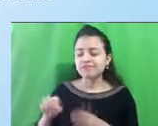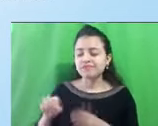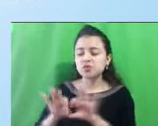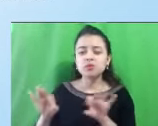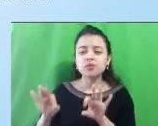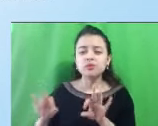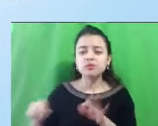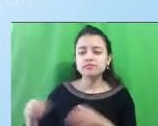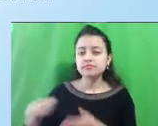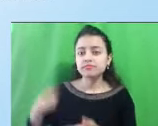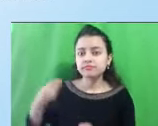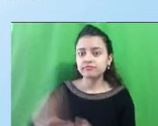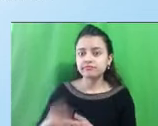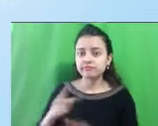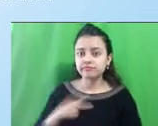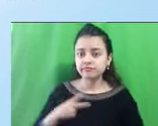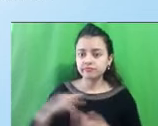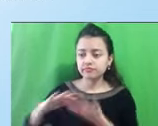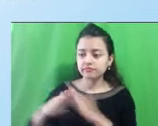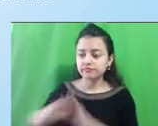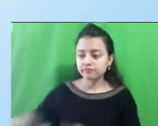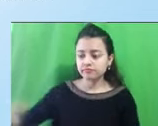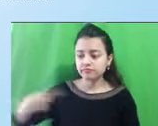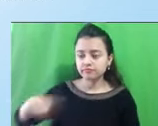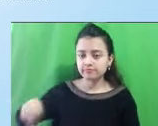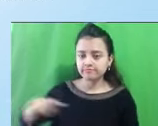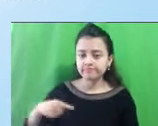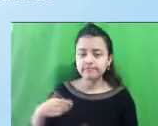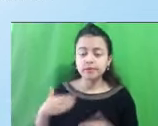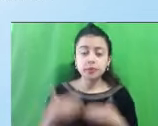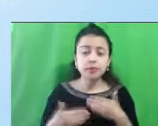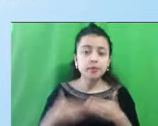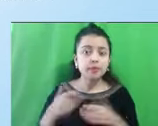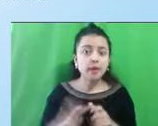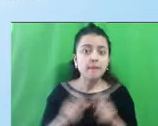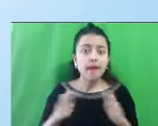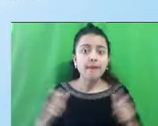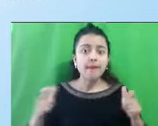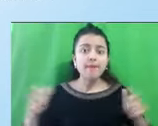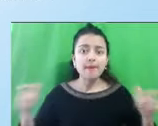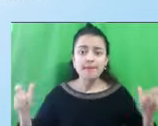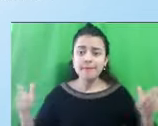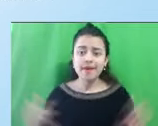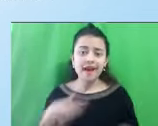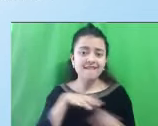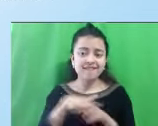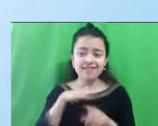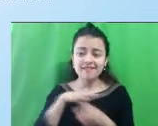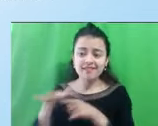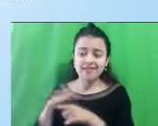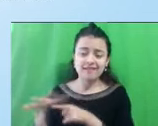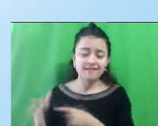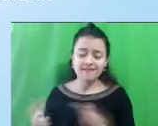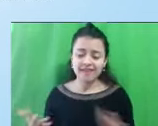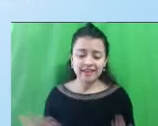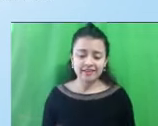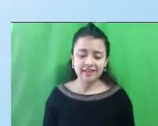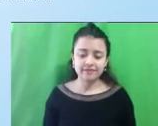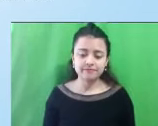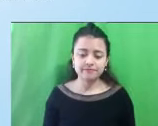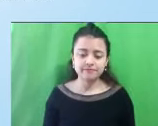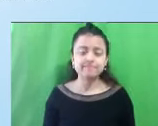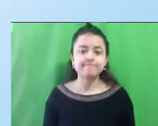recursos, y que a medida de que el municipio fue creciendo, pues obviamente que las necesidades crecieron, las tuberías ya no